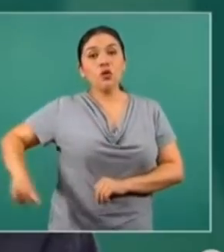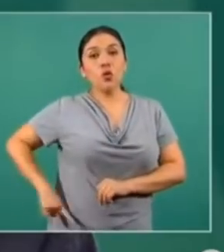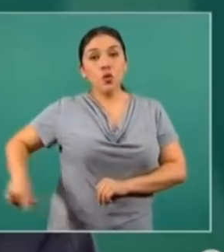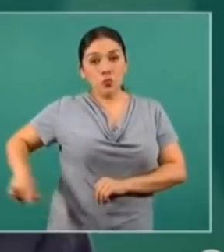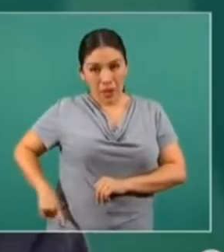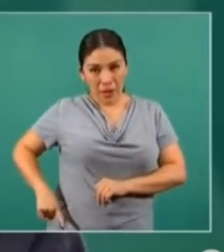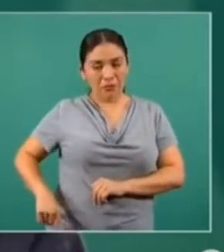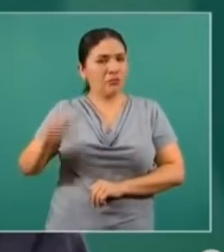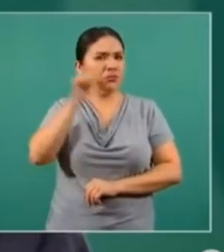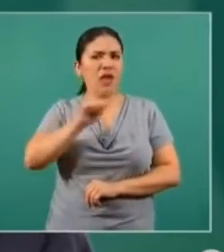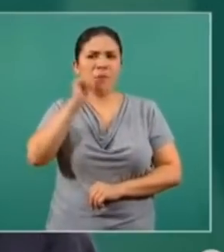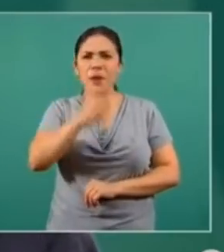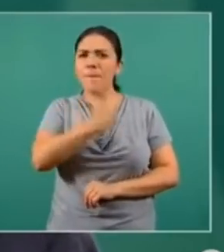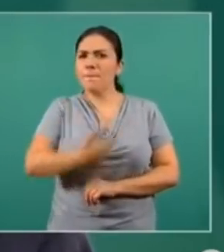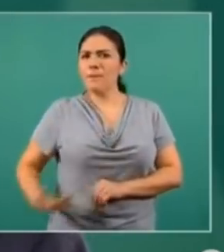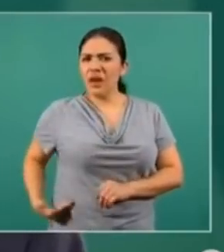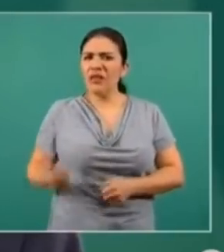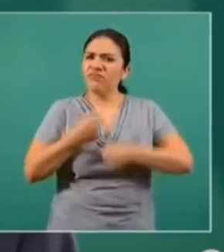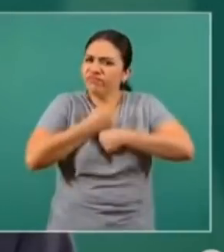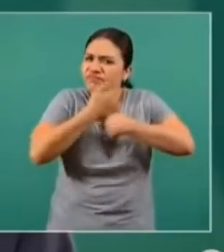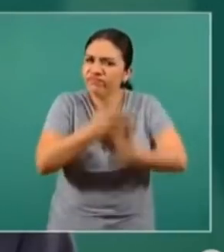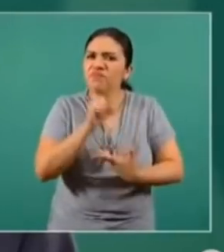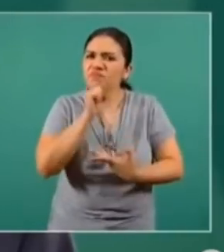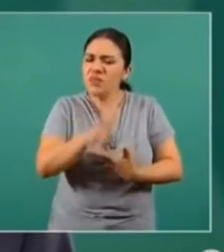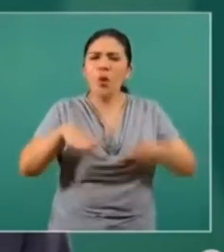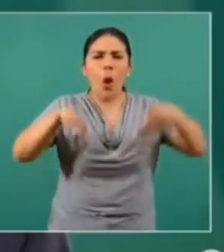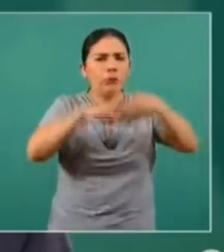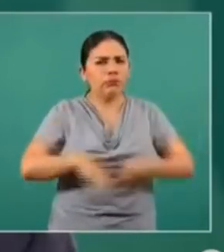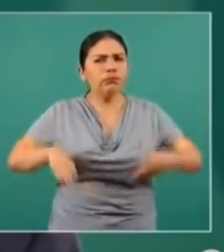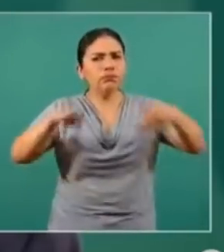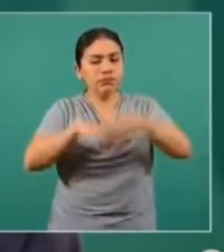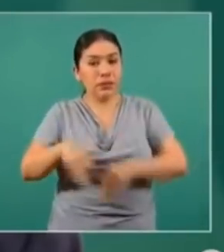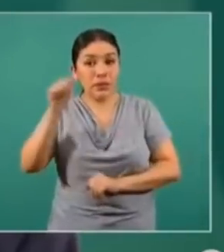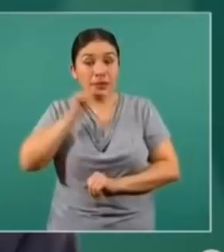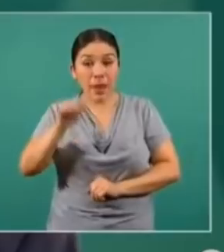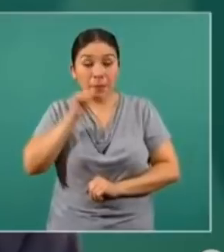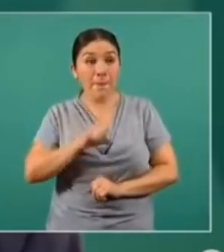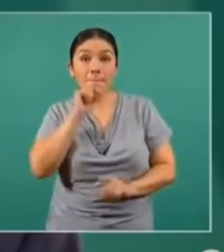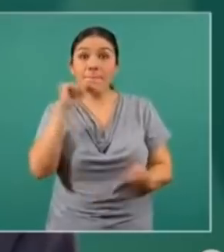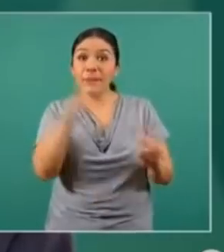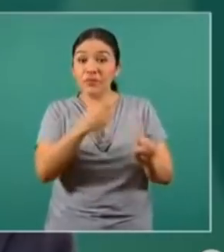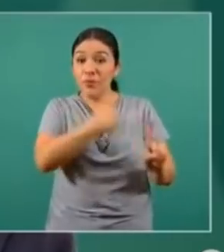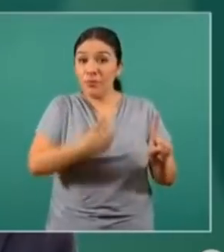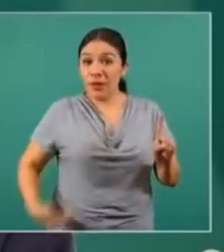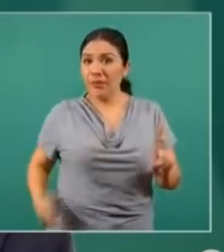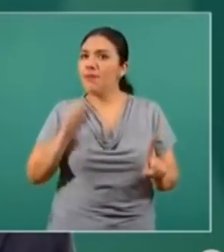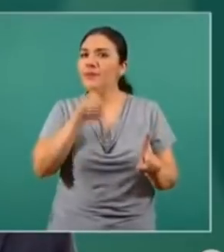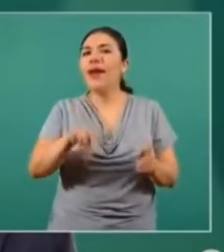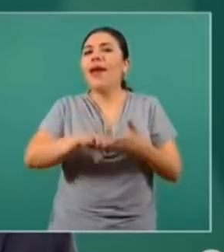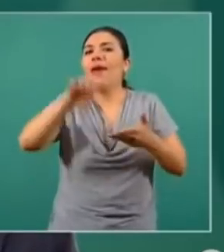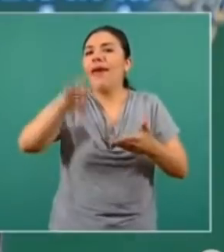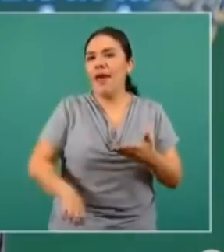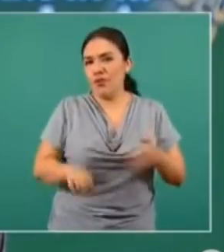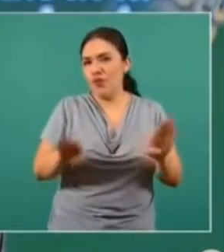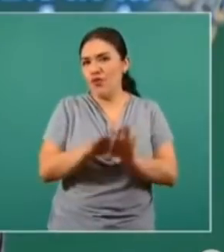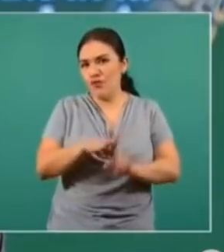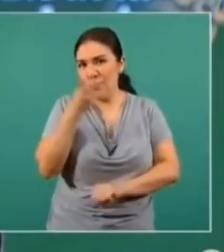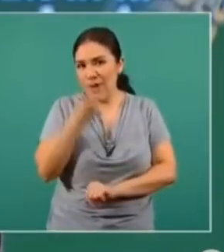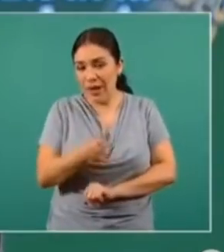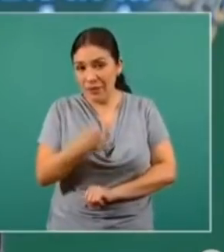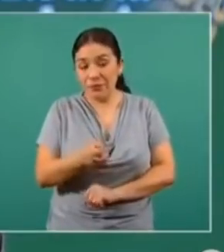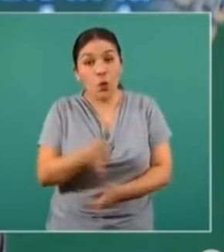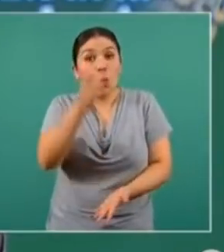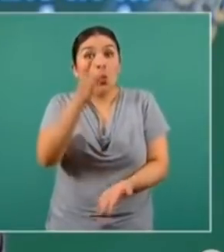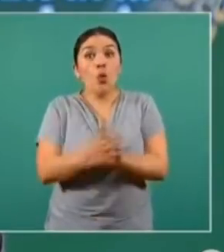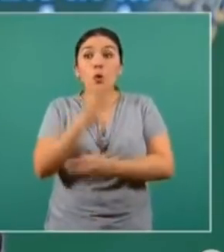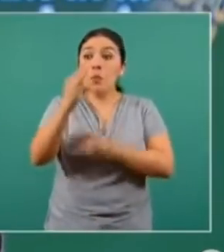gobierno. Lo ha expresado nuestro presidente muy frecuentemente y él mismo es ejemplo de esto. Posiblemente es el